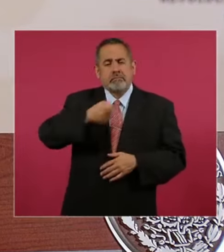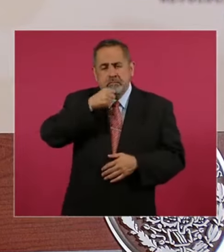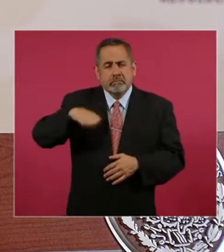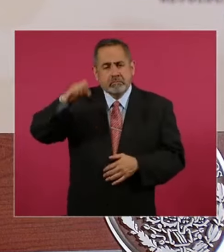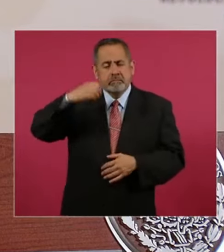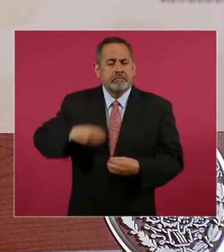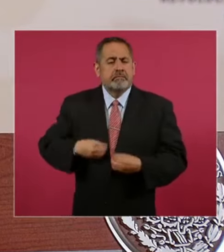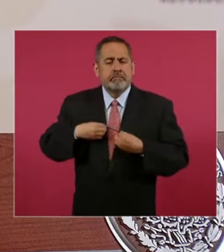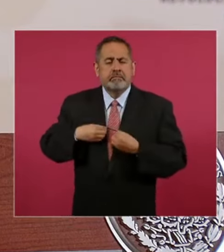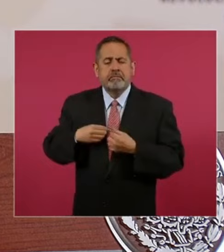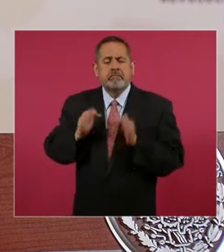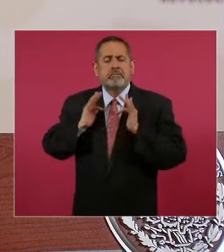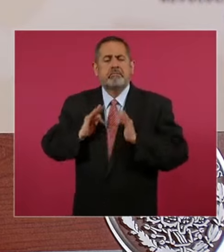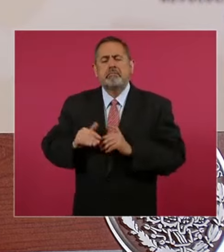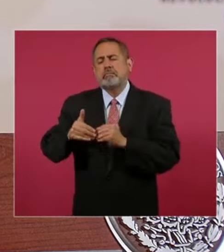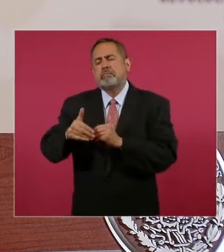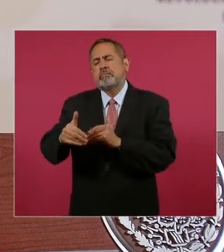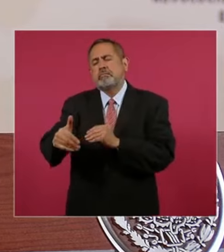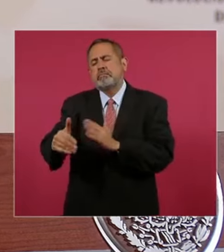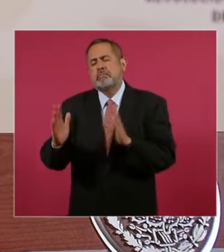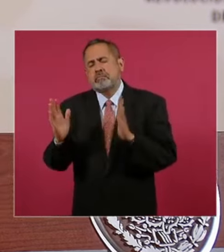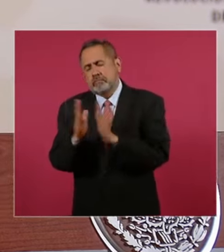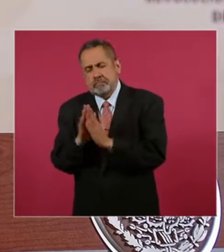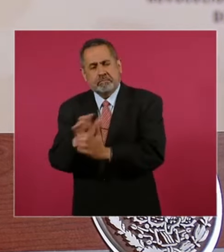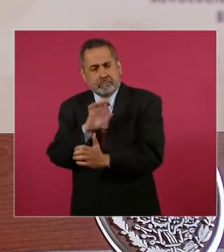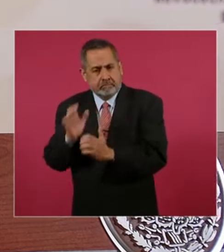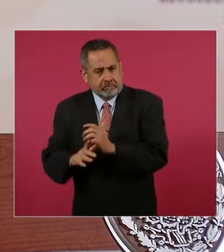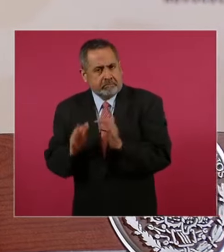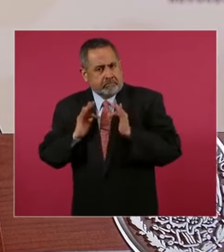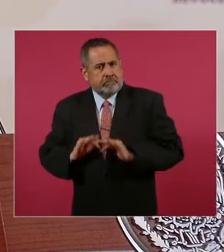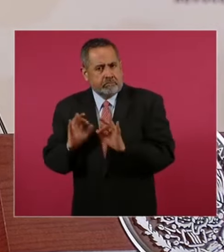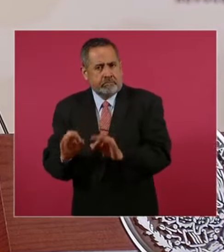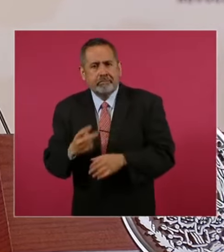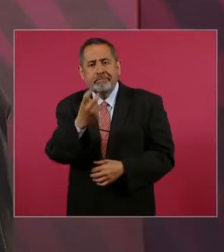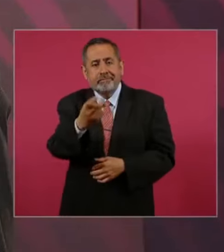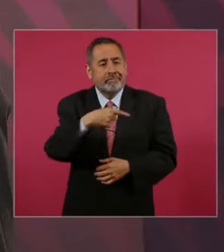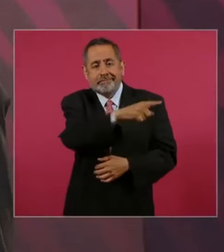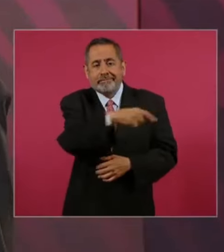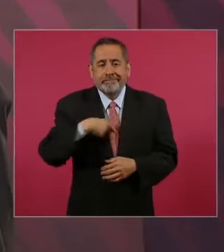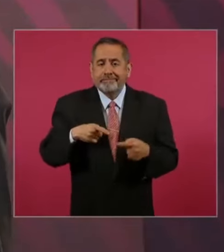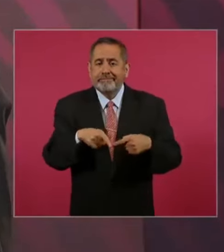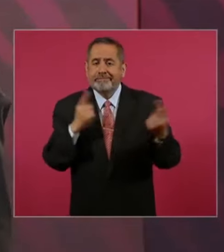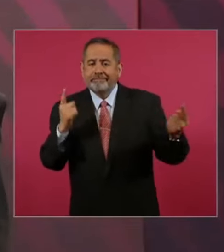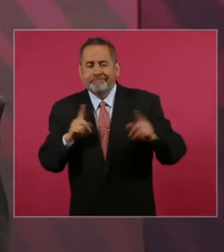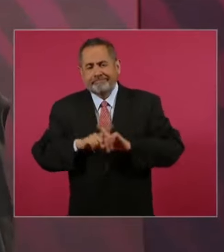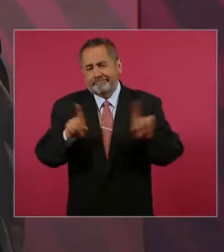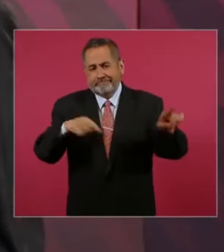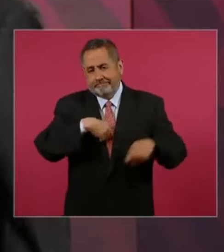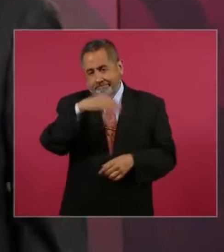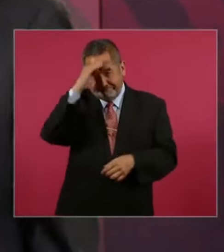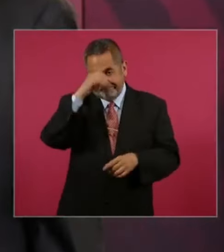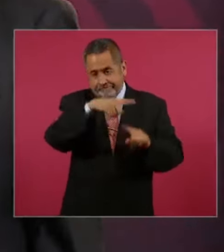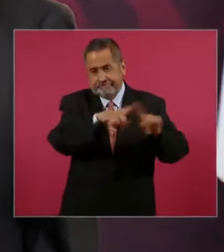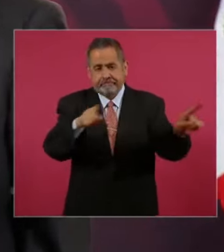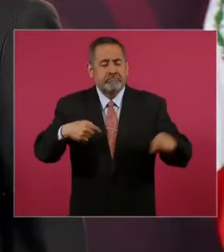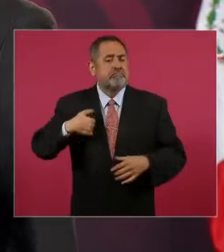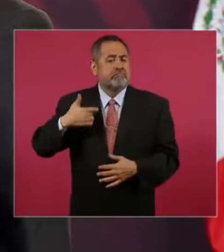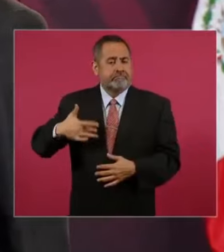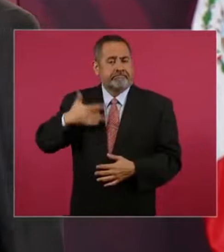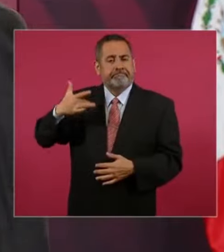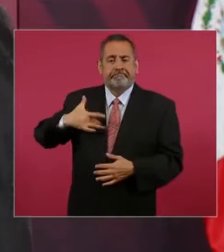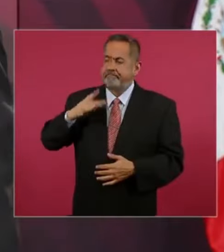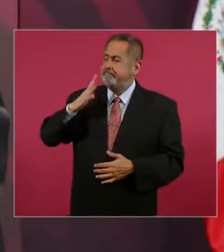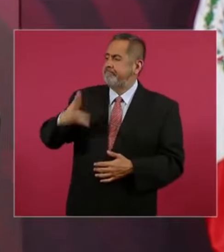existencia. Pero por eso somos distintos. Es un timbre de orgullo